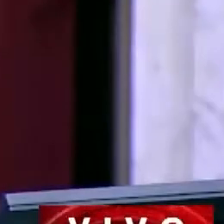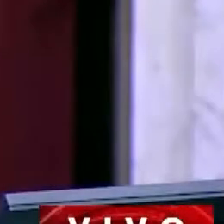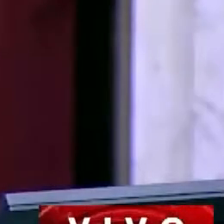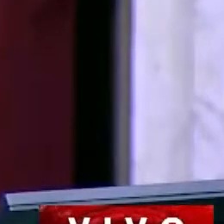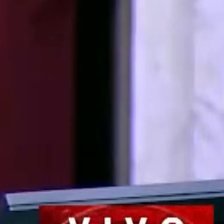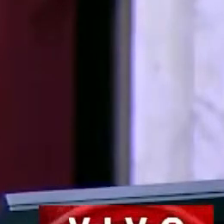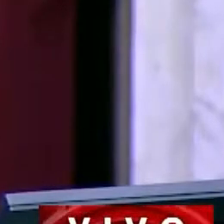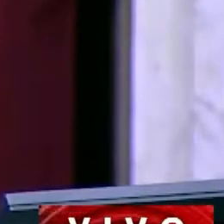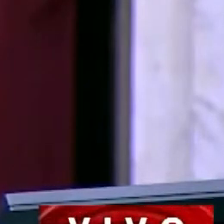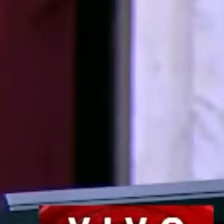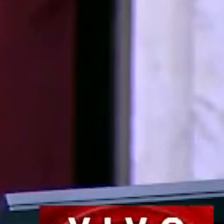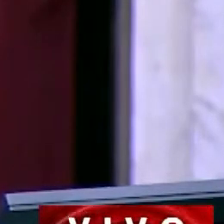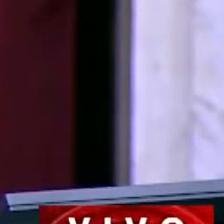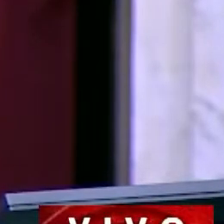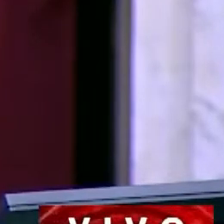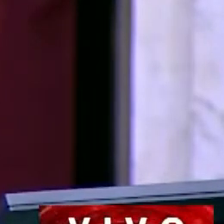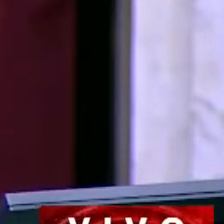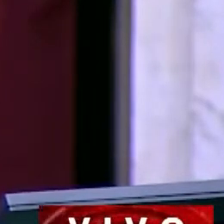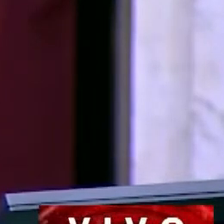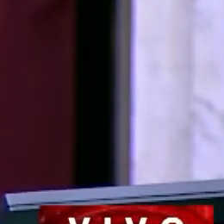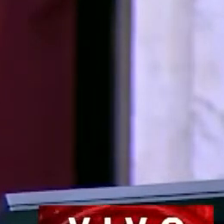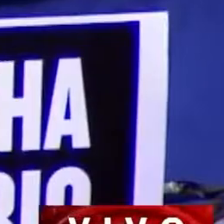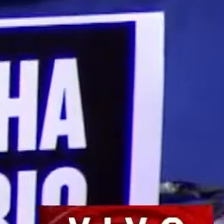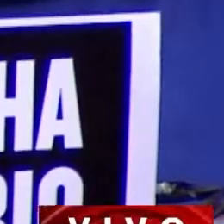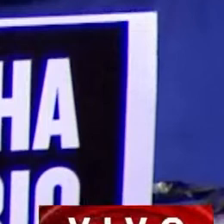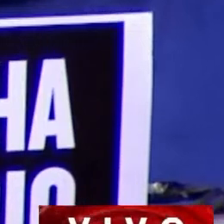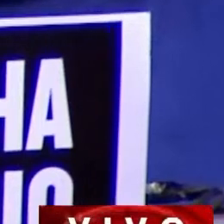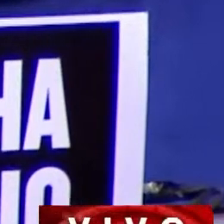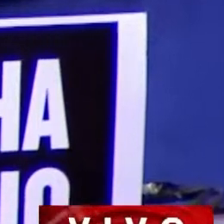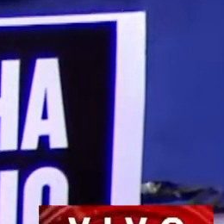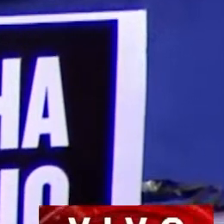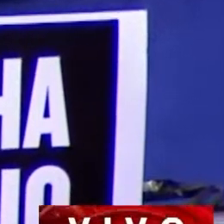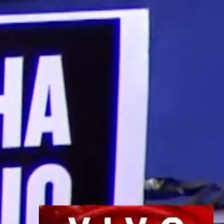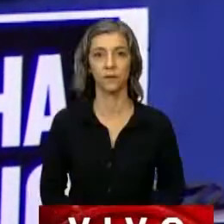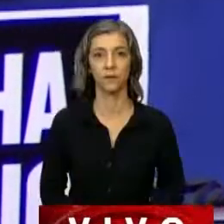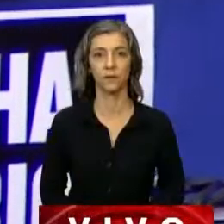Continúa la lista de oradores. La diputada Romina del Pla tiene la palabra.